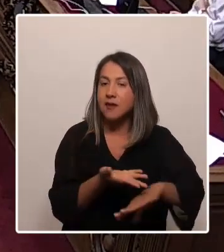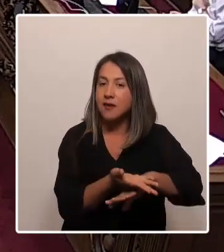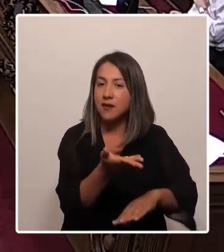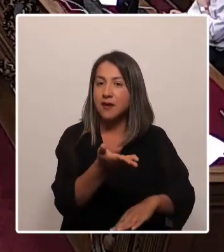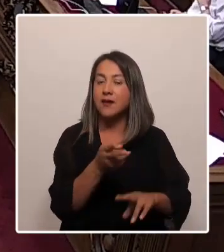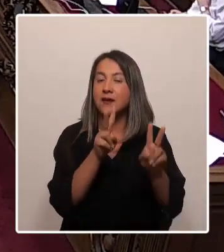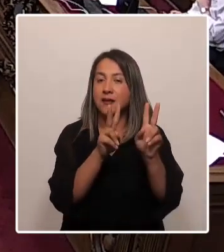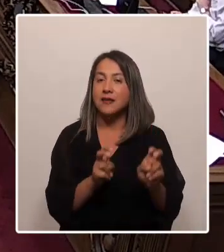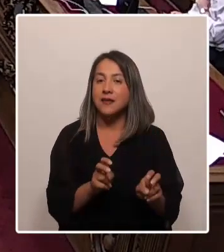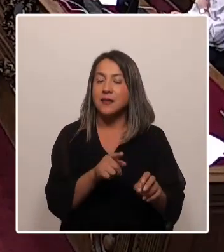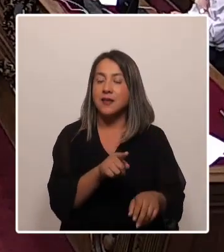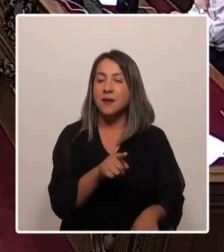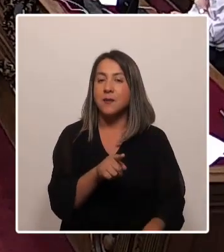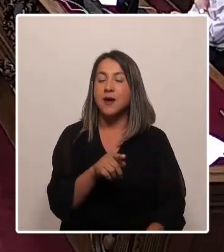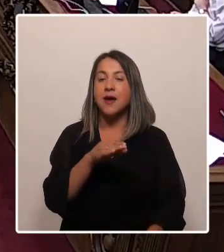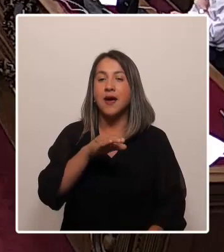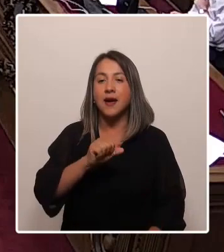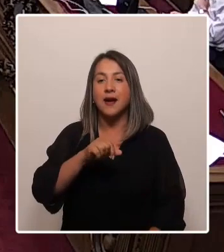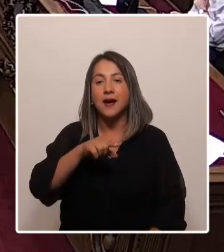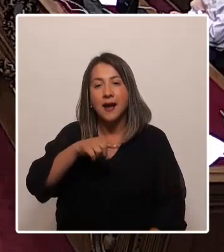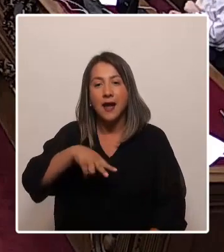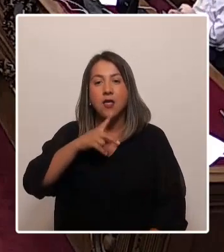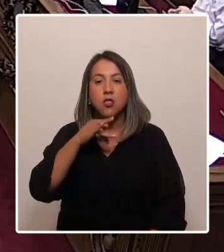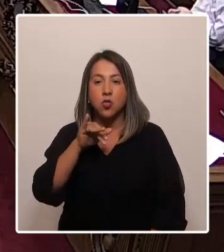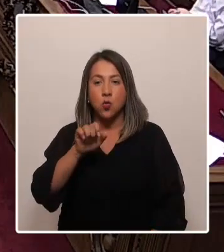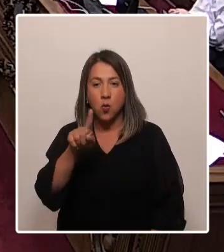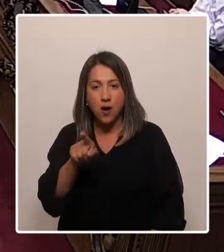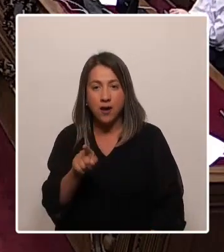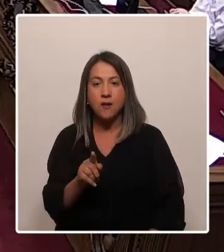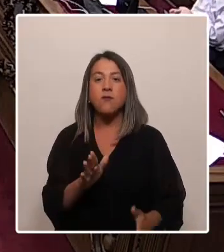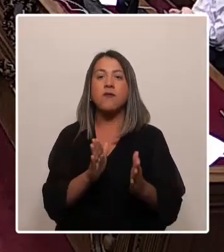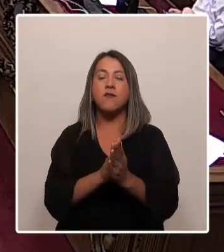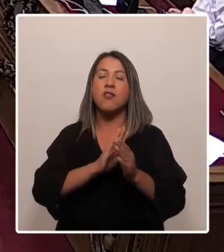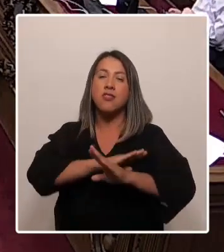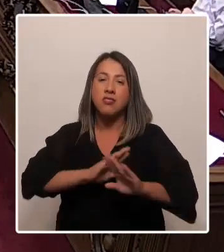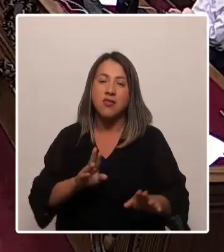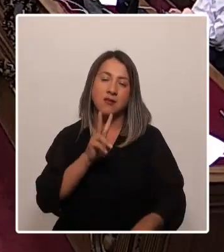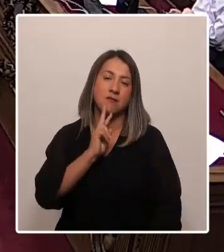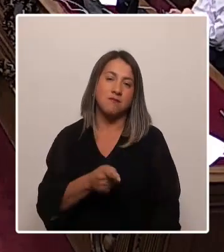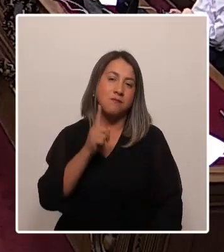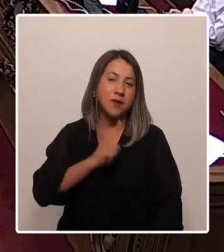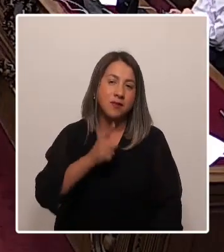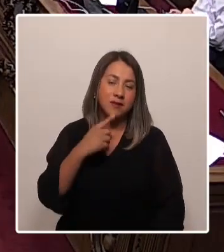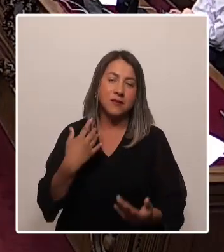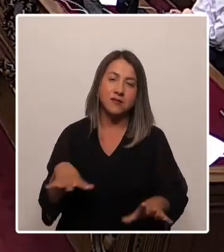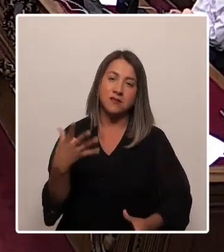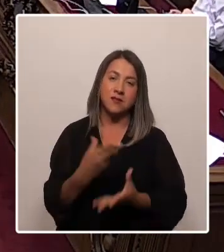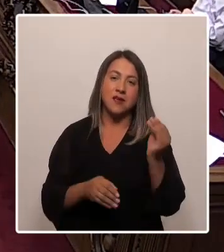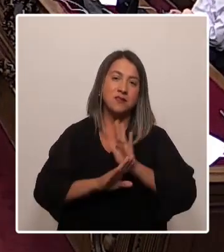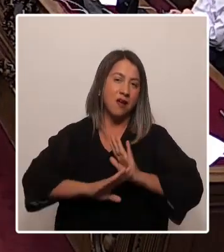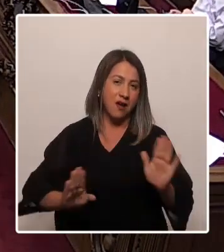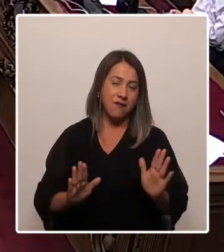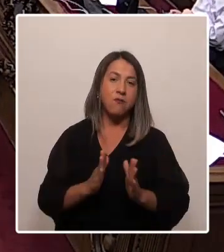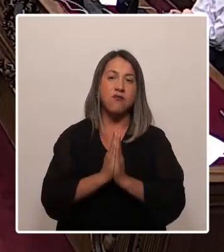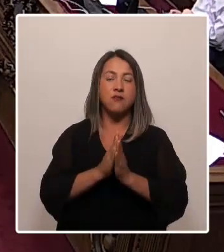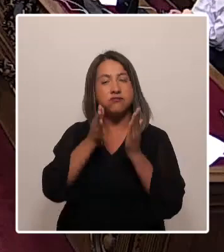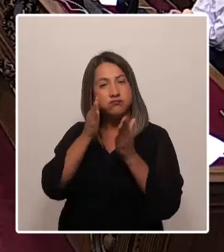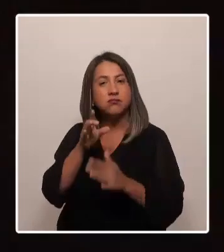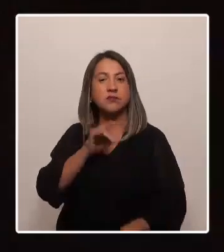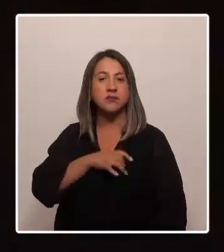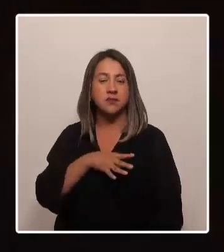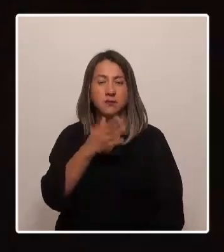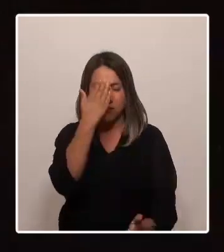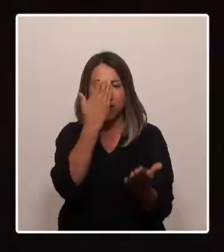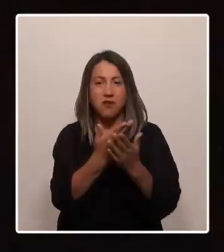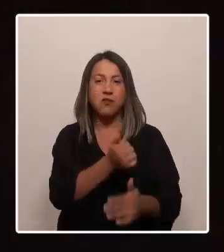convencional cantuaria. Así que dejemos las mentiras de lado de una vez por todas, de cara a Chile y de cara a los ciudadanos.